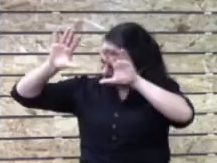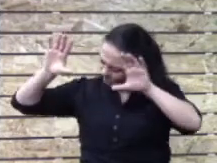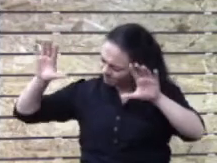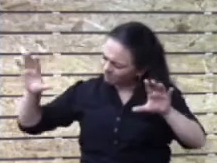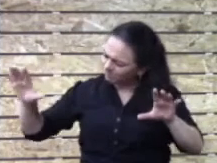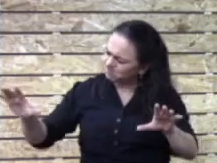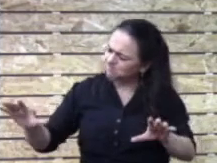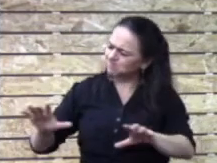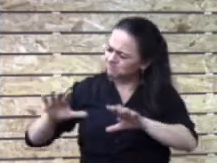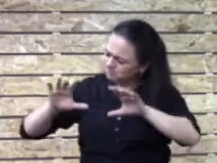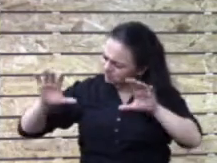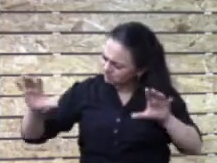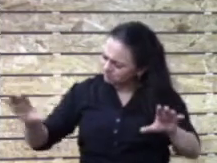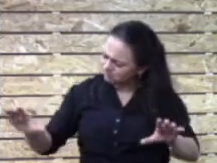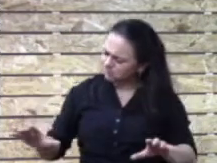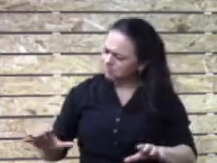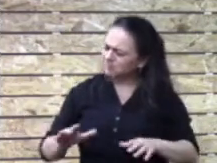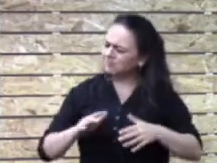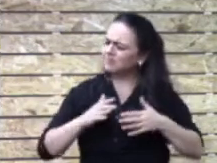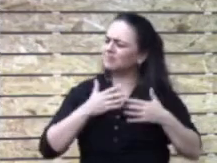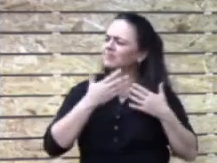tu perfecta